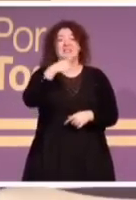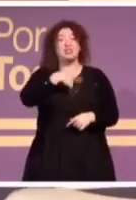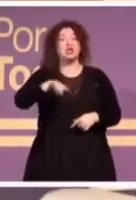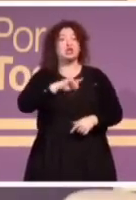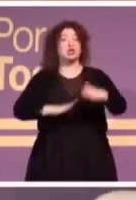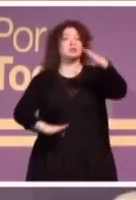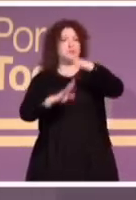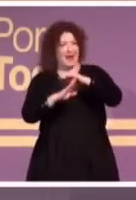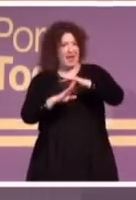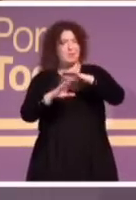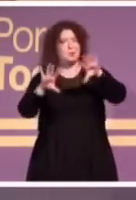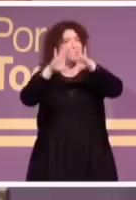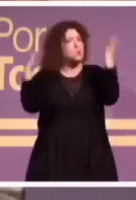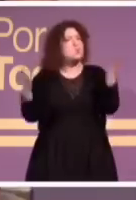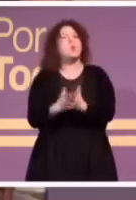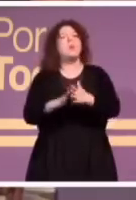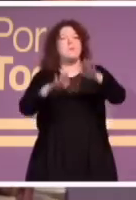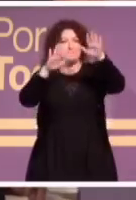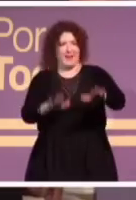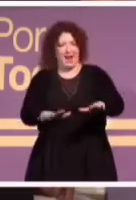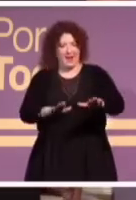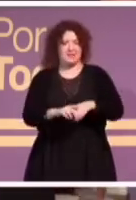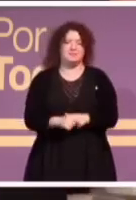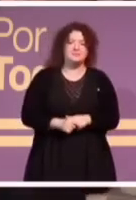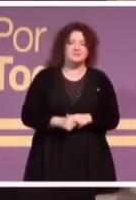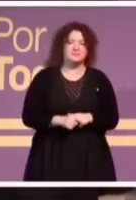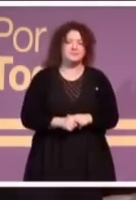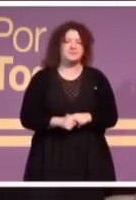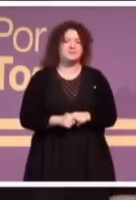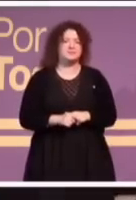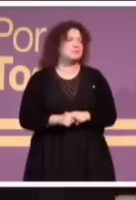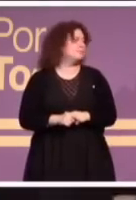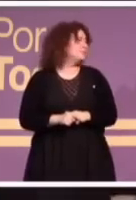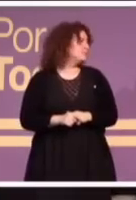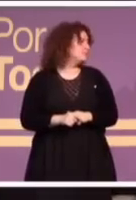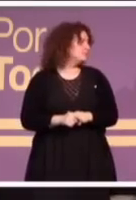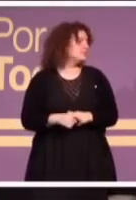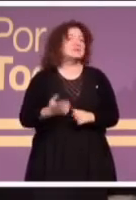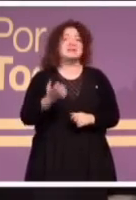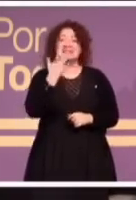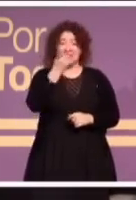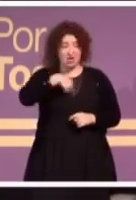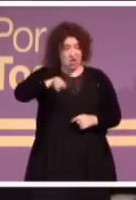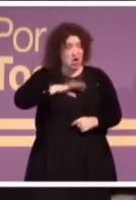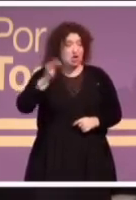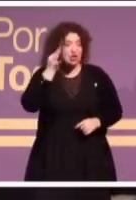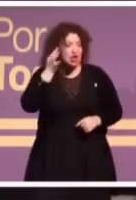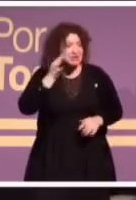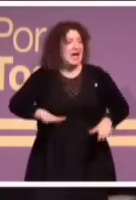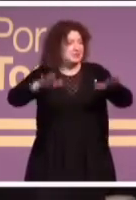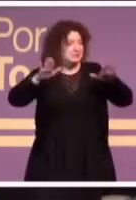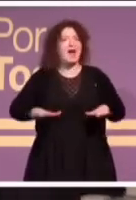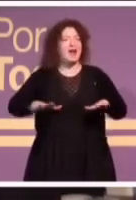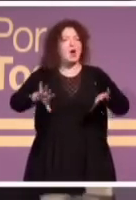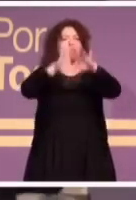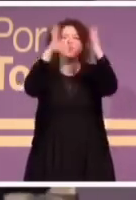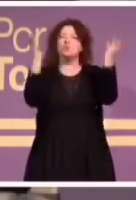paramos, se para el mundo. Si nosotras paramos, se para el